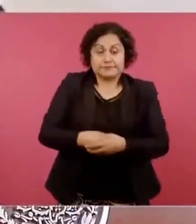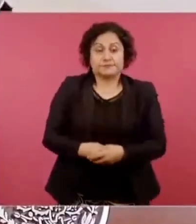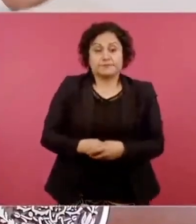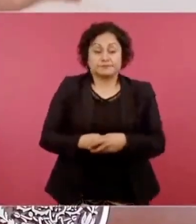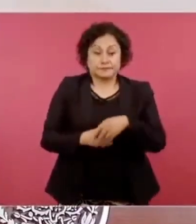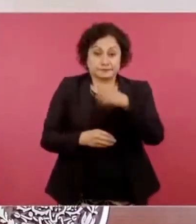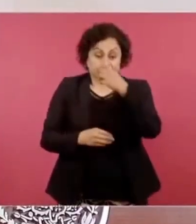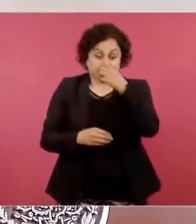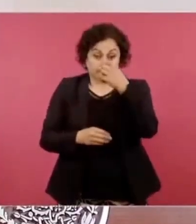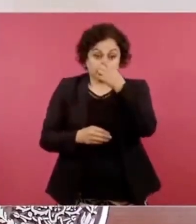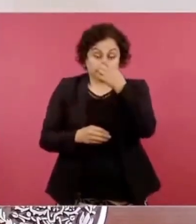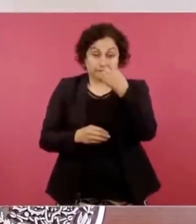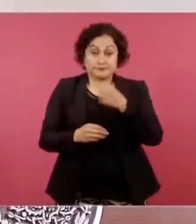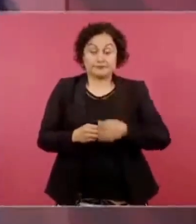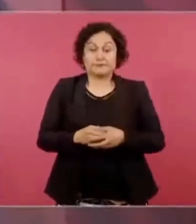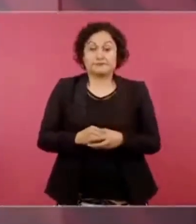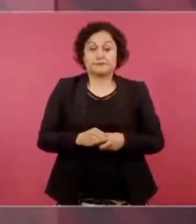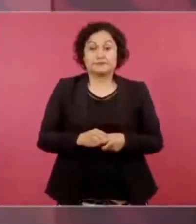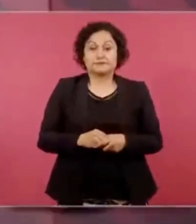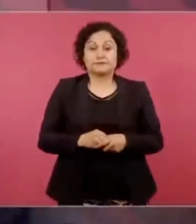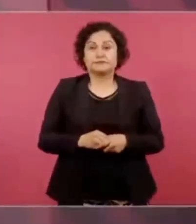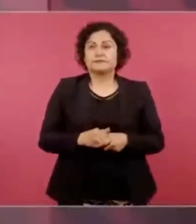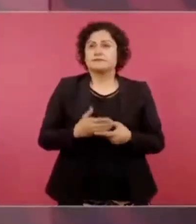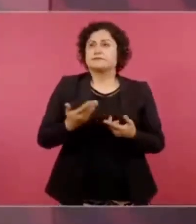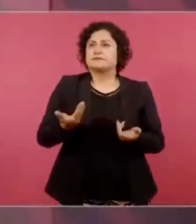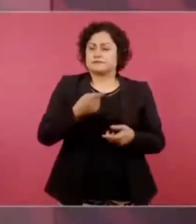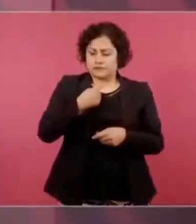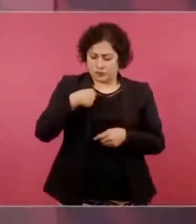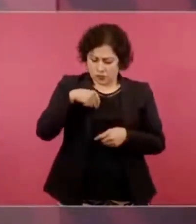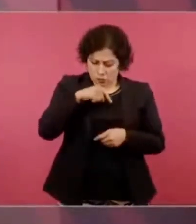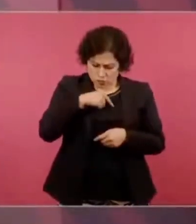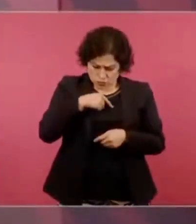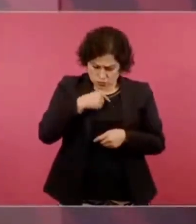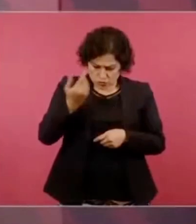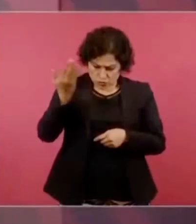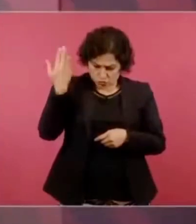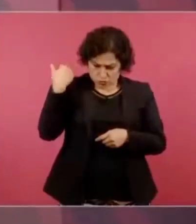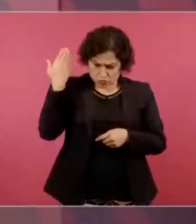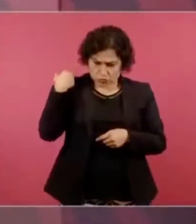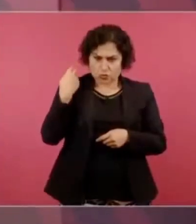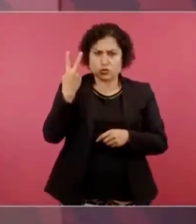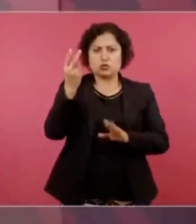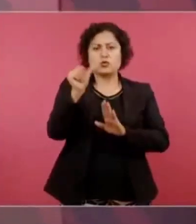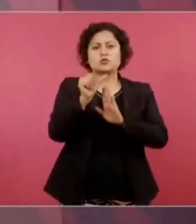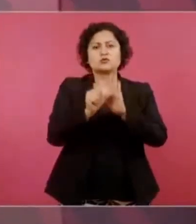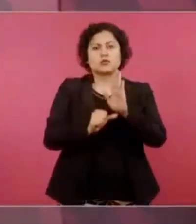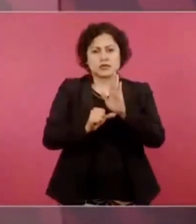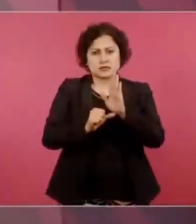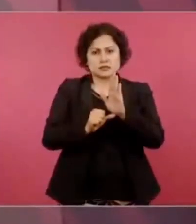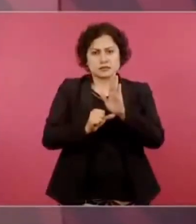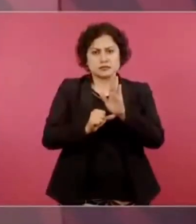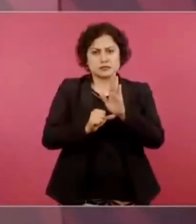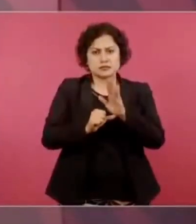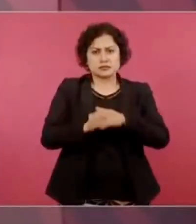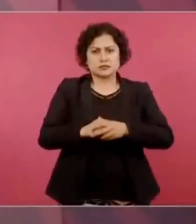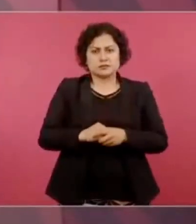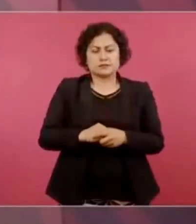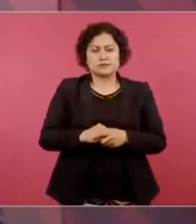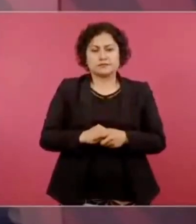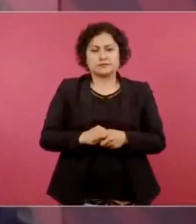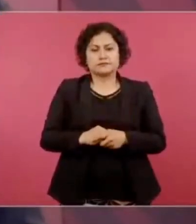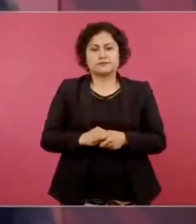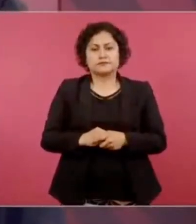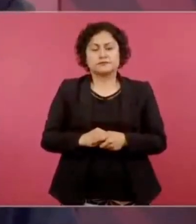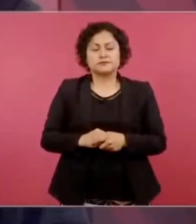Lo planteamos hace como 2 meses. Lo presentamos el 5 de febrero como